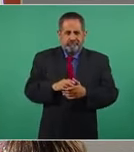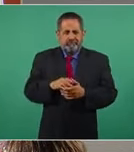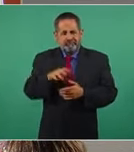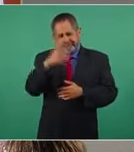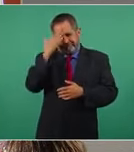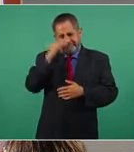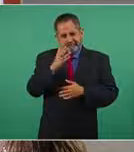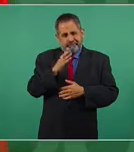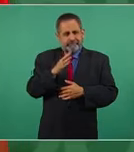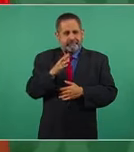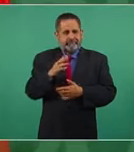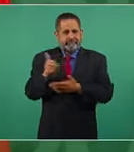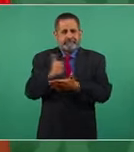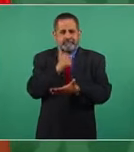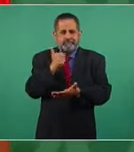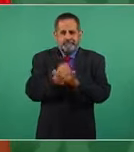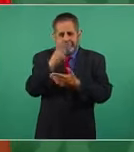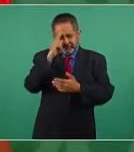dividió